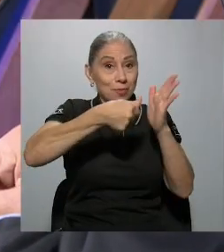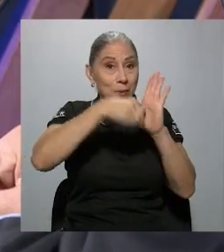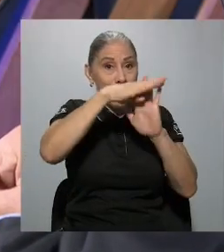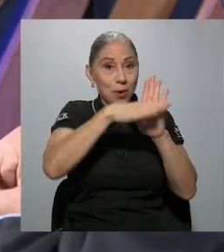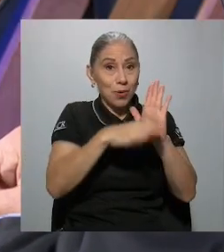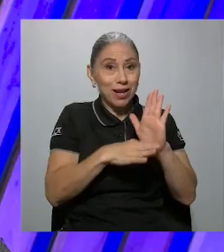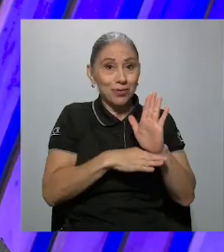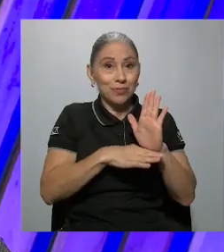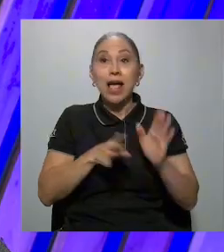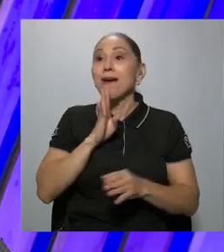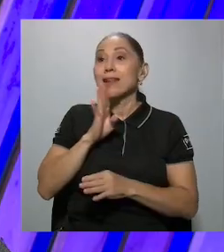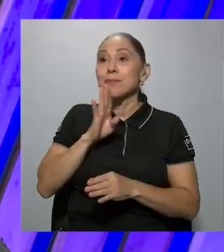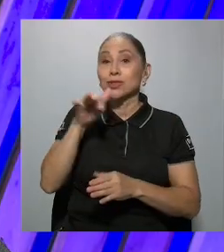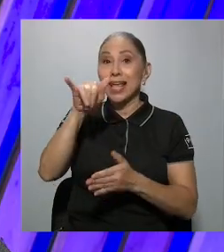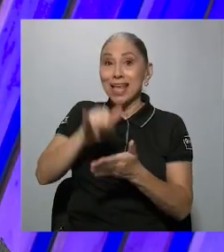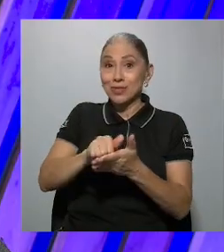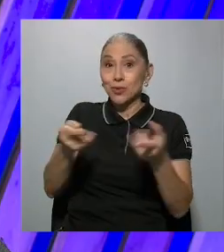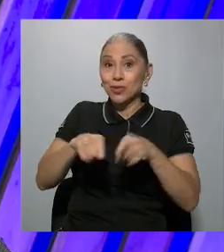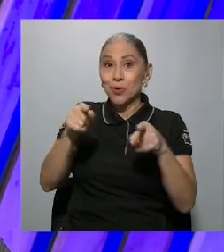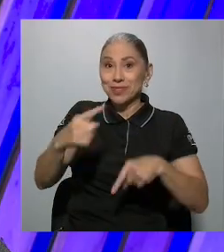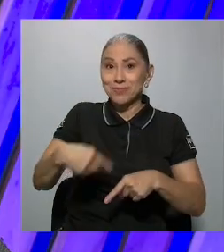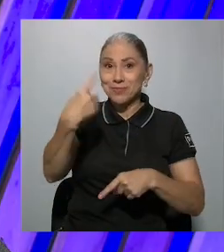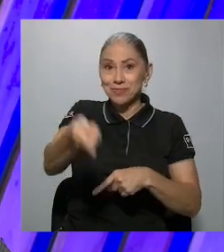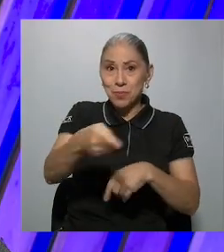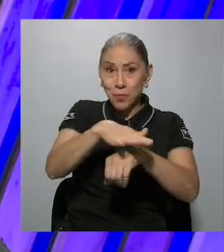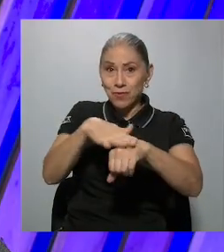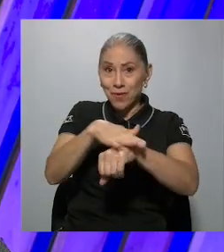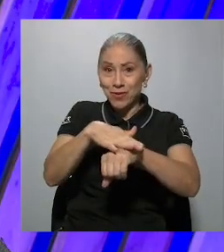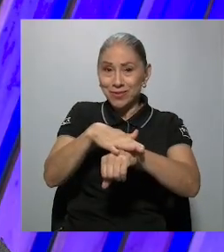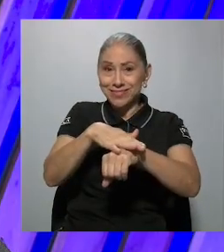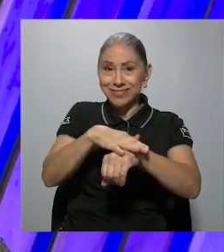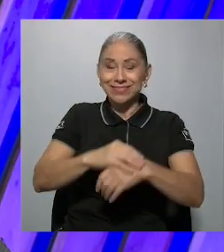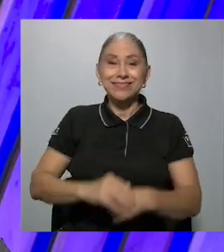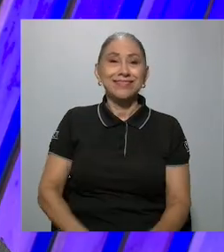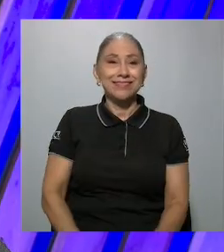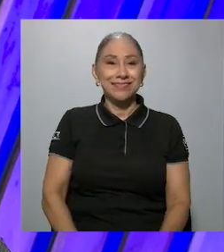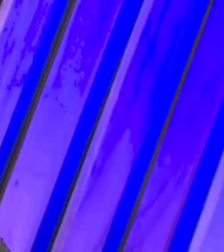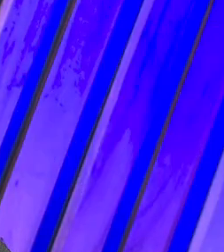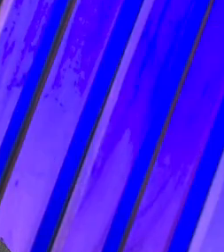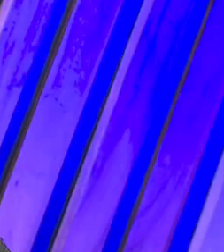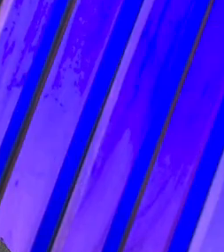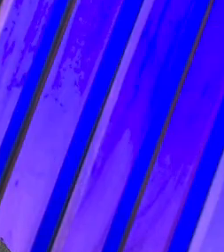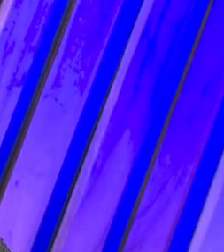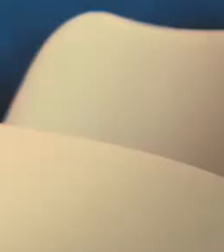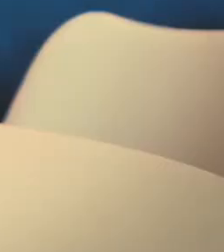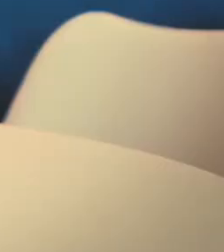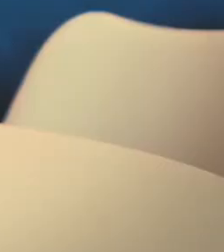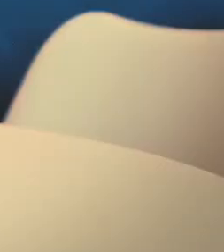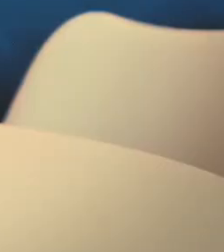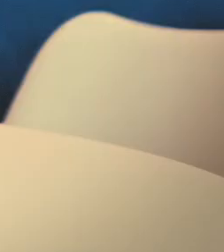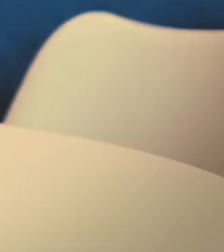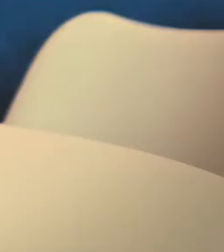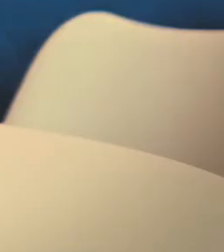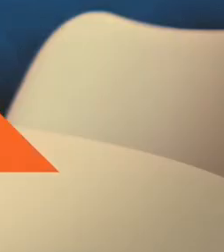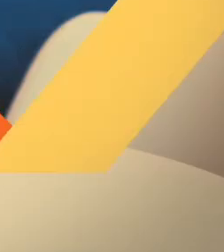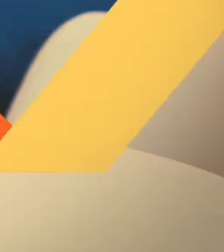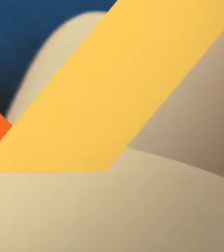padrón electoral. Hablemos de eso y sus consecuencias en el siguiente segmento, por favor, doña Olga.